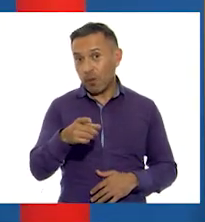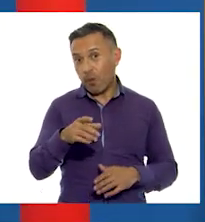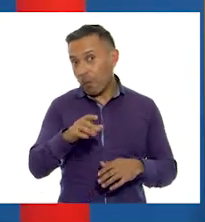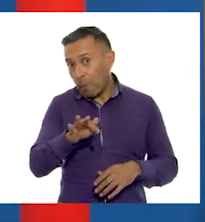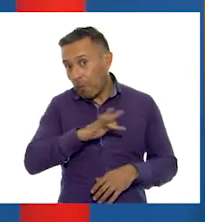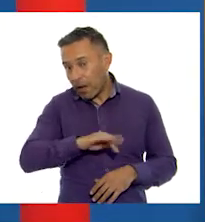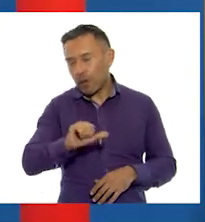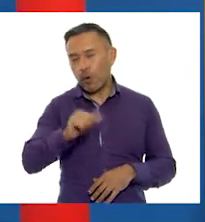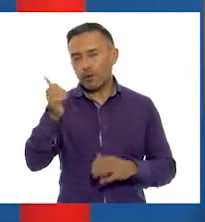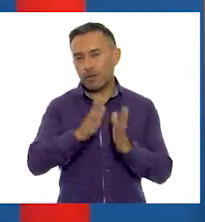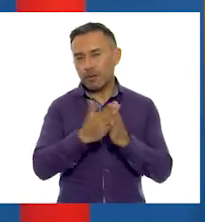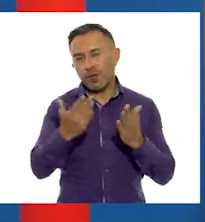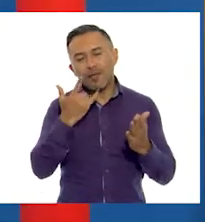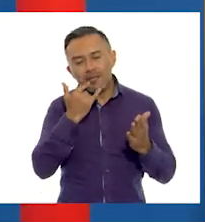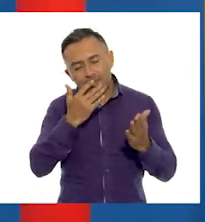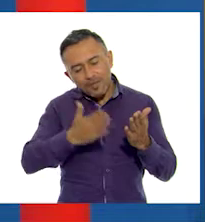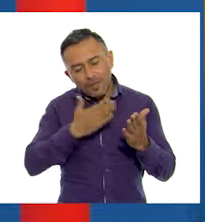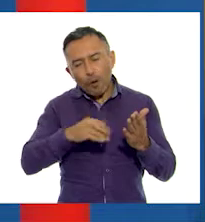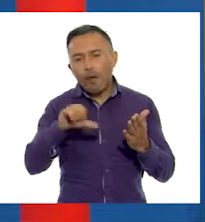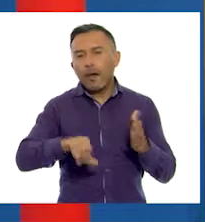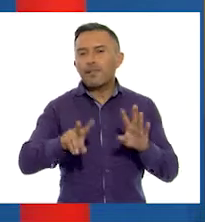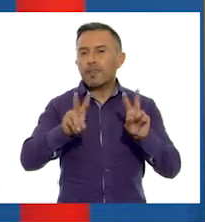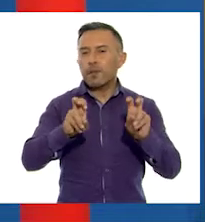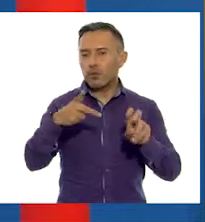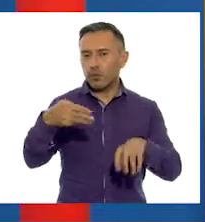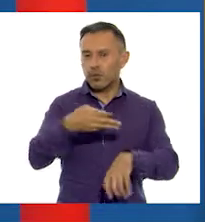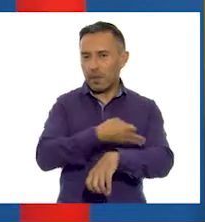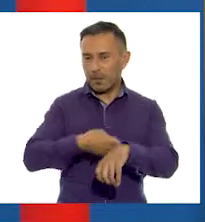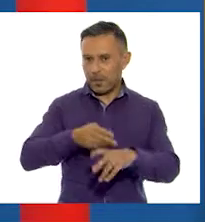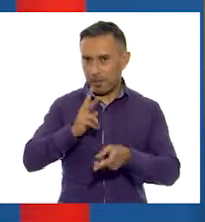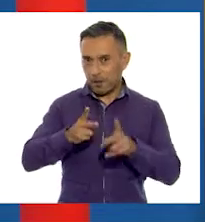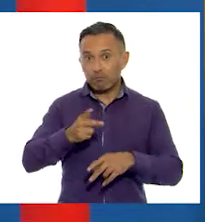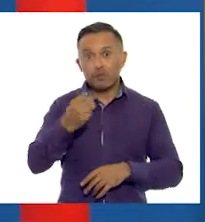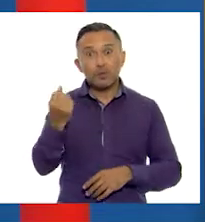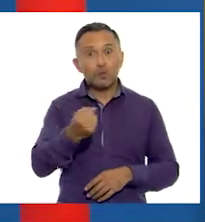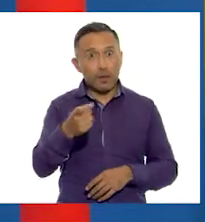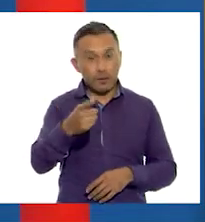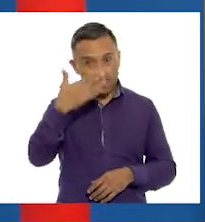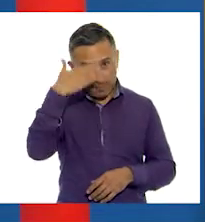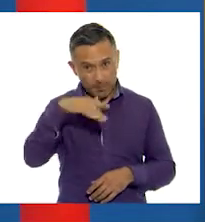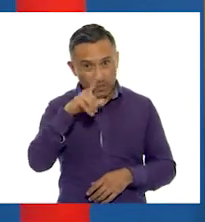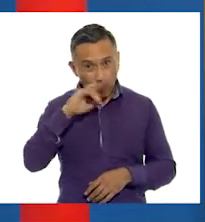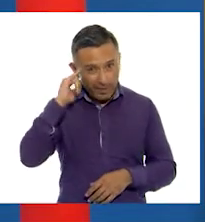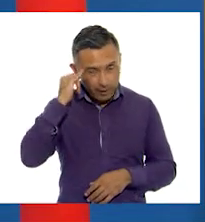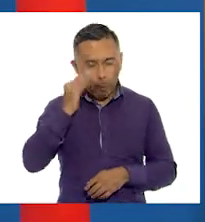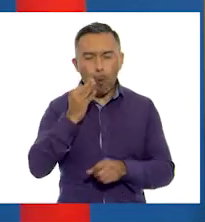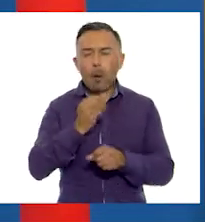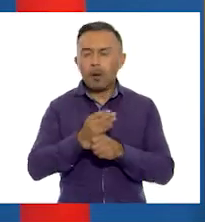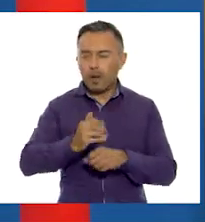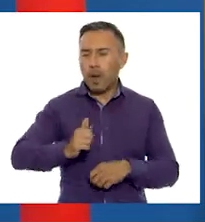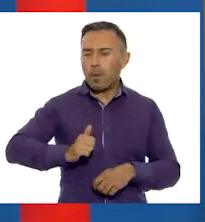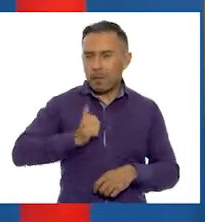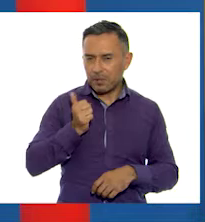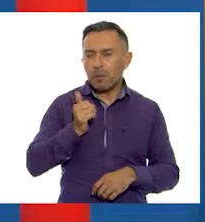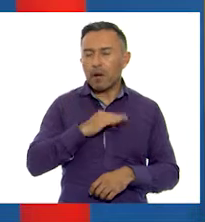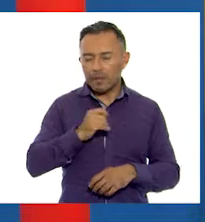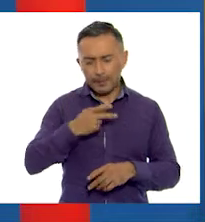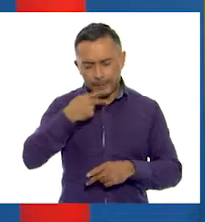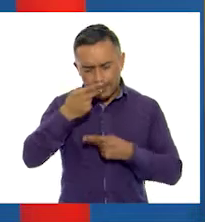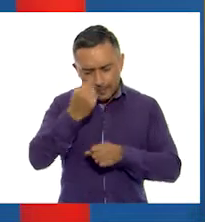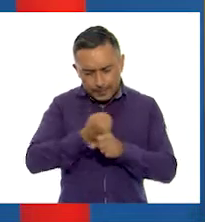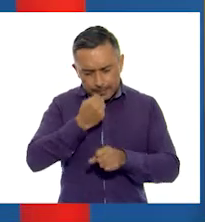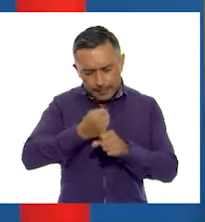donde descubrió que... A ver, tendríamos que verificar que se incluya el nombre de la universidad, el nombre del